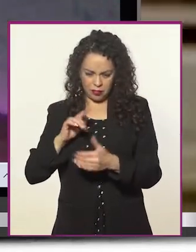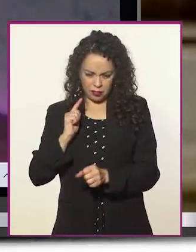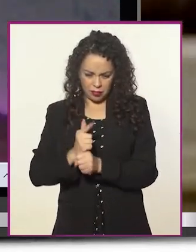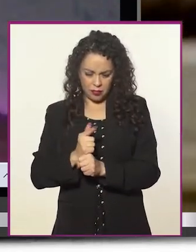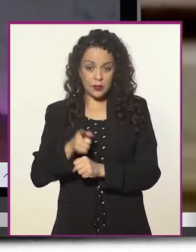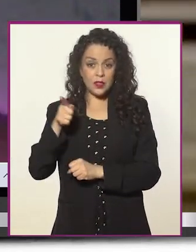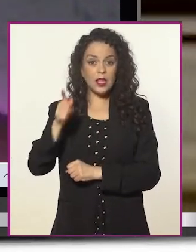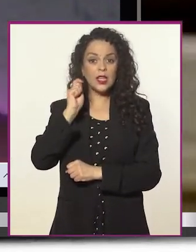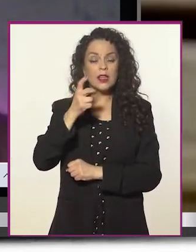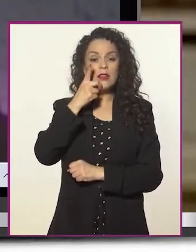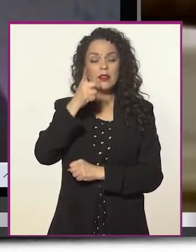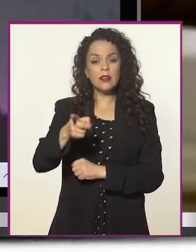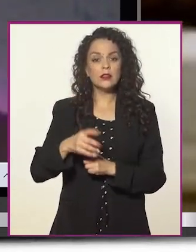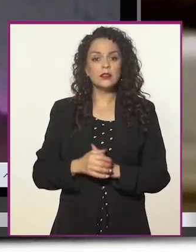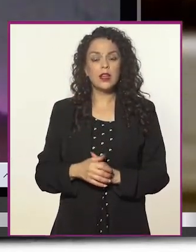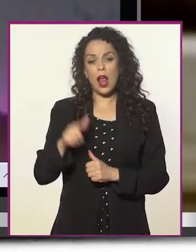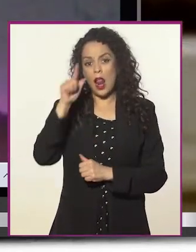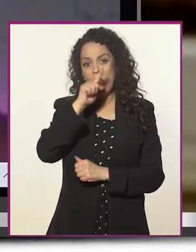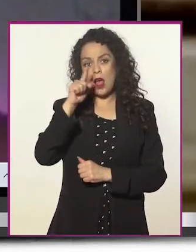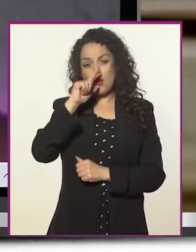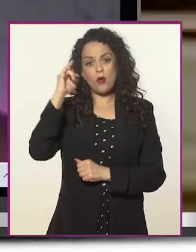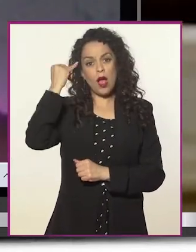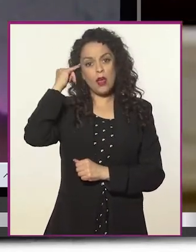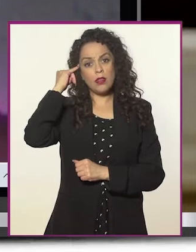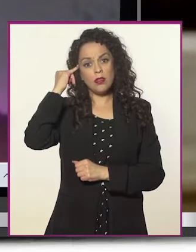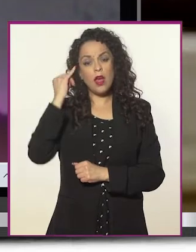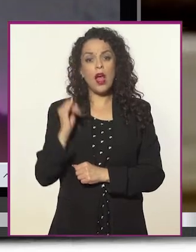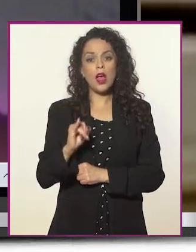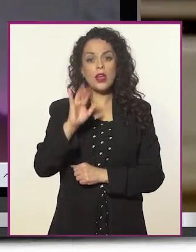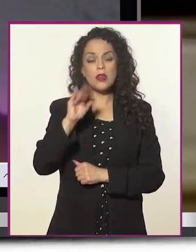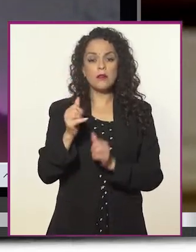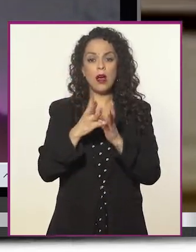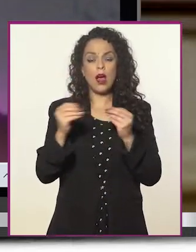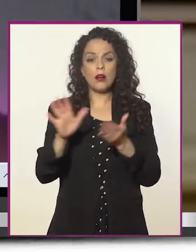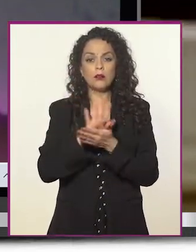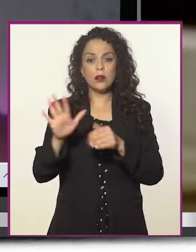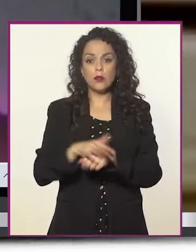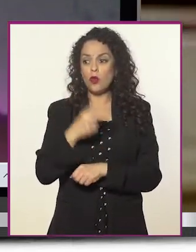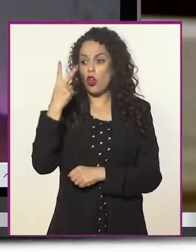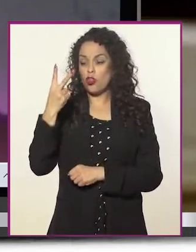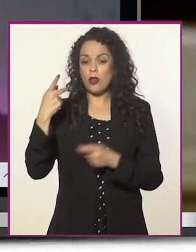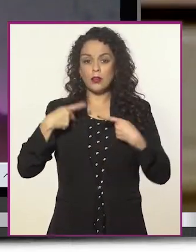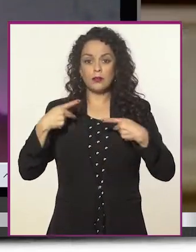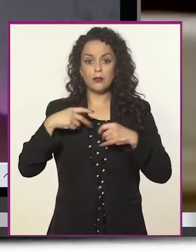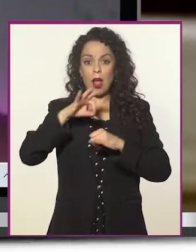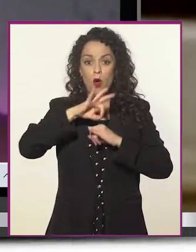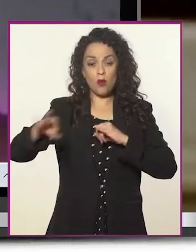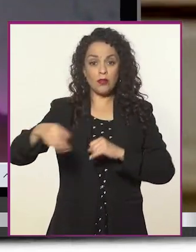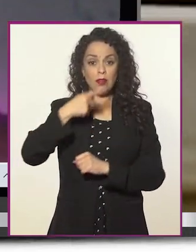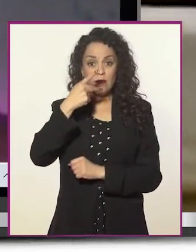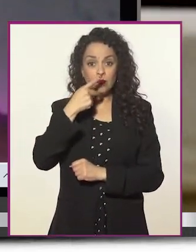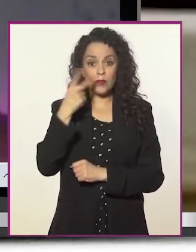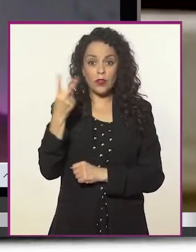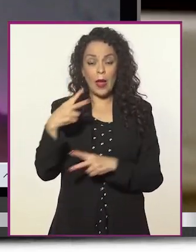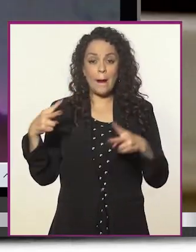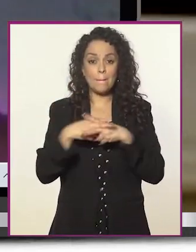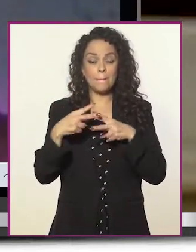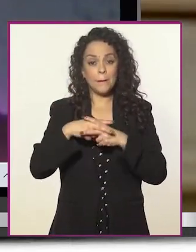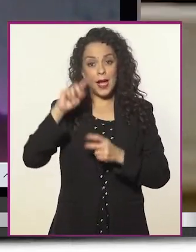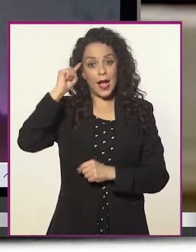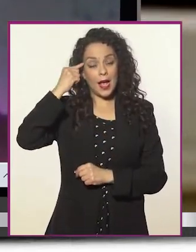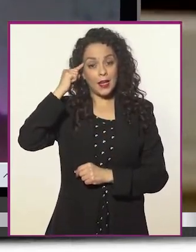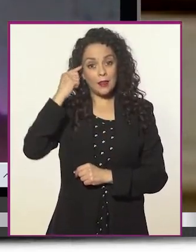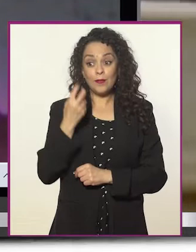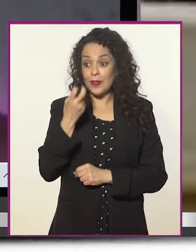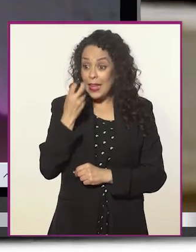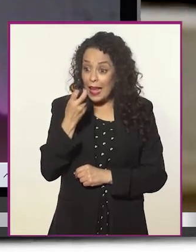el encabezado era: una lengua indígena está a punto de desaparecer porque sus 2 últimos hablantes se pelearon. Y a partir